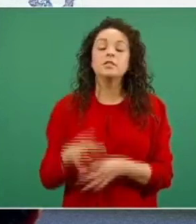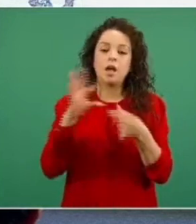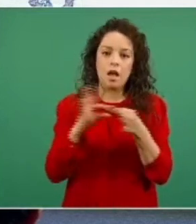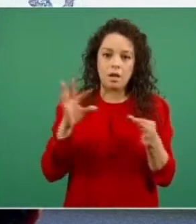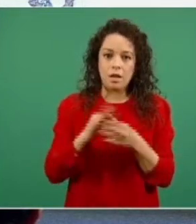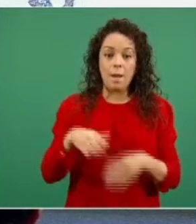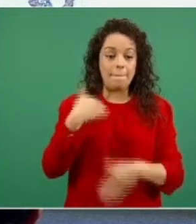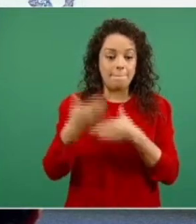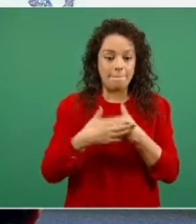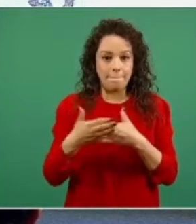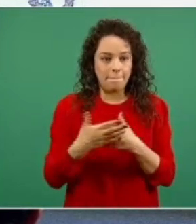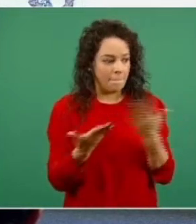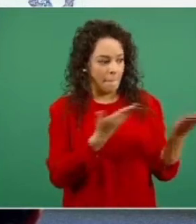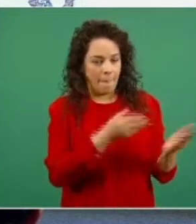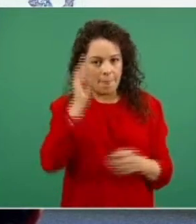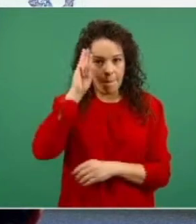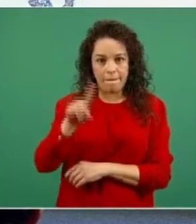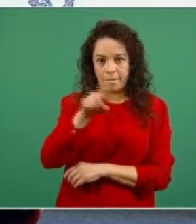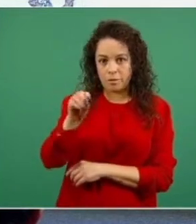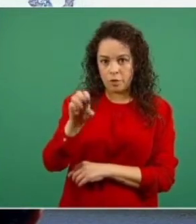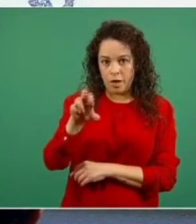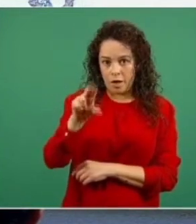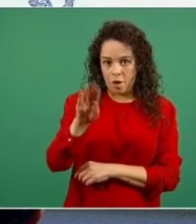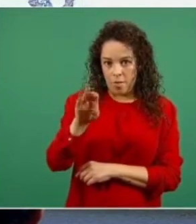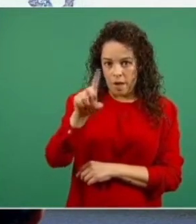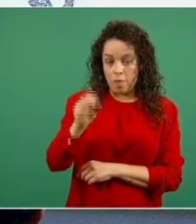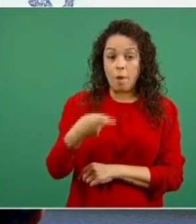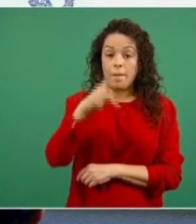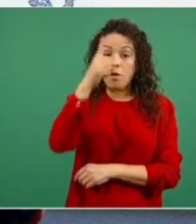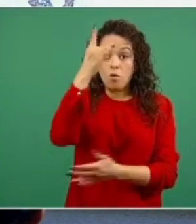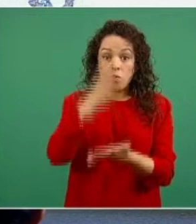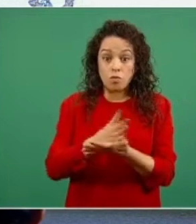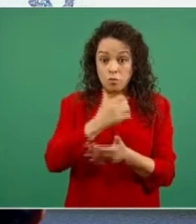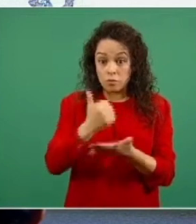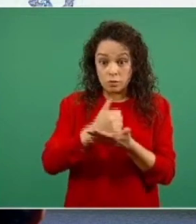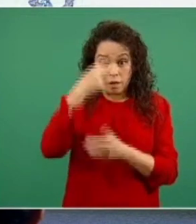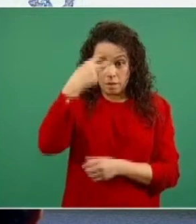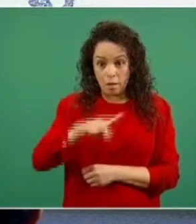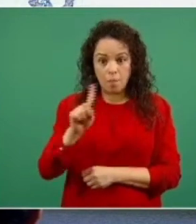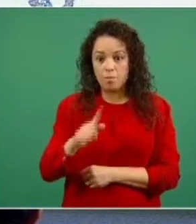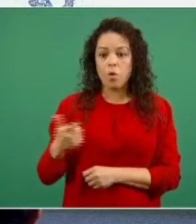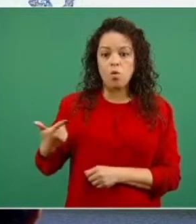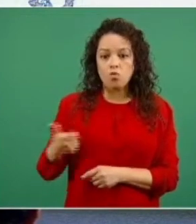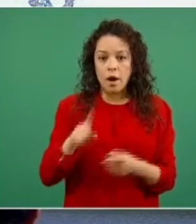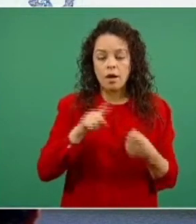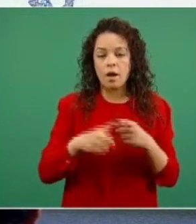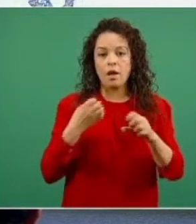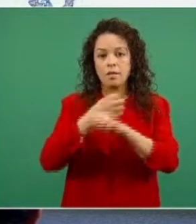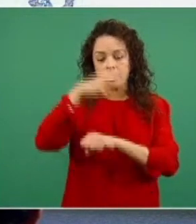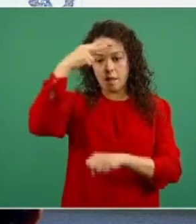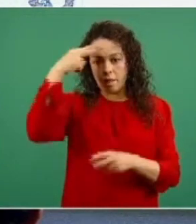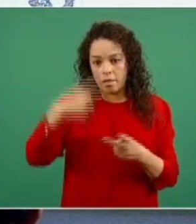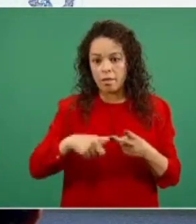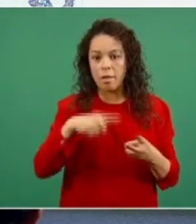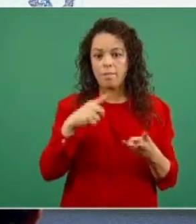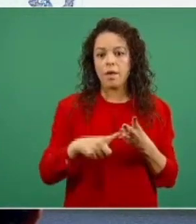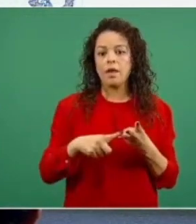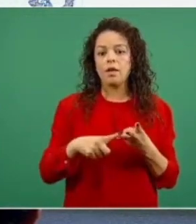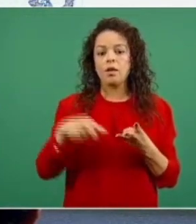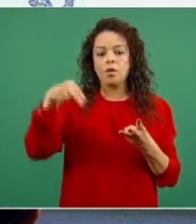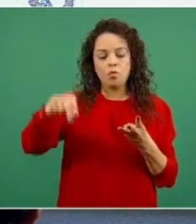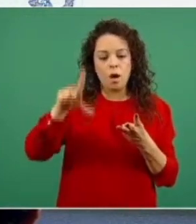entidades federativas. Pero no solamente la Ciudad de México, sino también Guanajuato, Estado de México, Nuevo León e Hidalgo están por arriba de